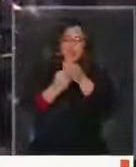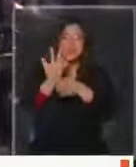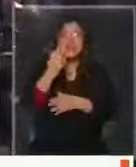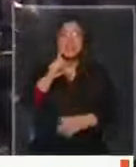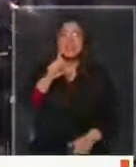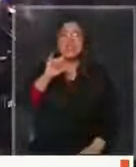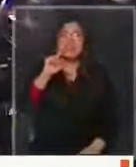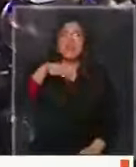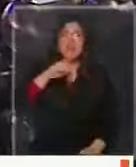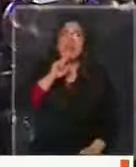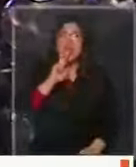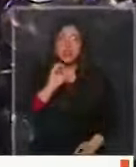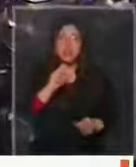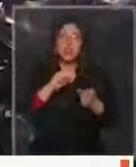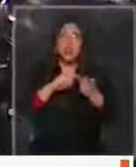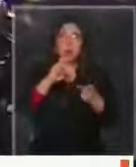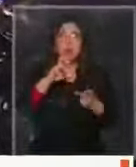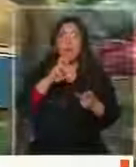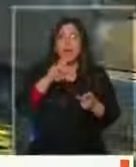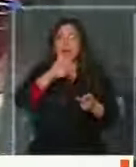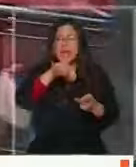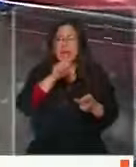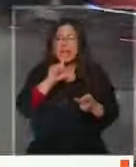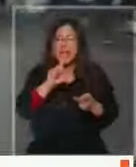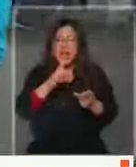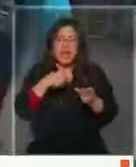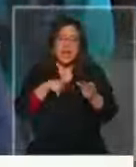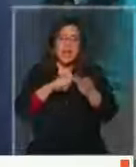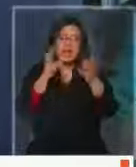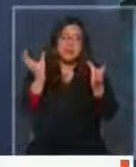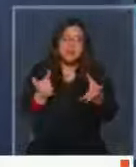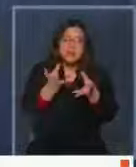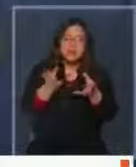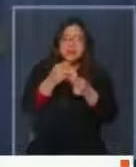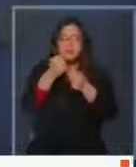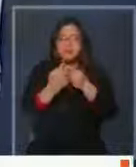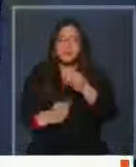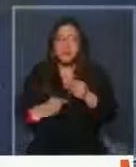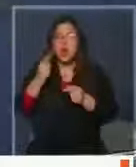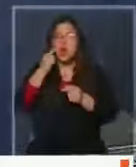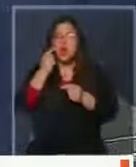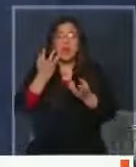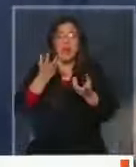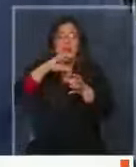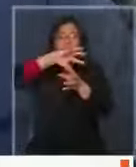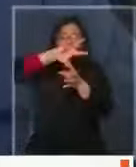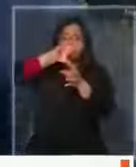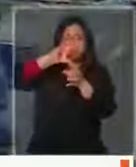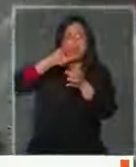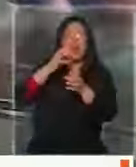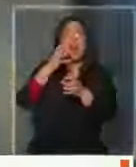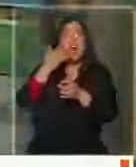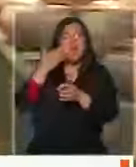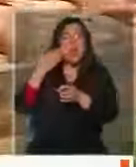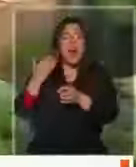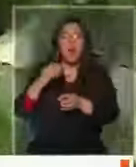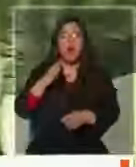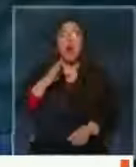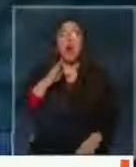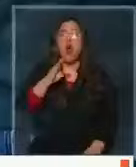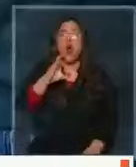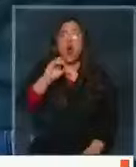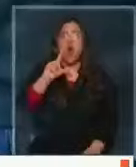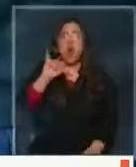la espinaca, la lechuga. Va a subir bastante el brócoli, la coliflor. Ya la beterraga ya anunció una